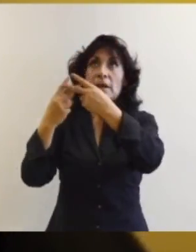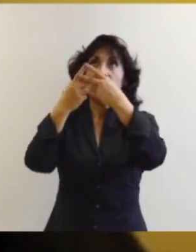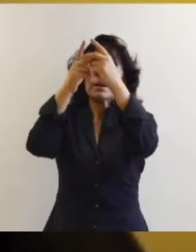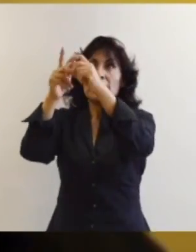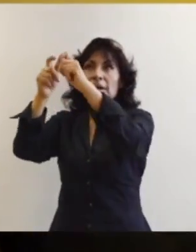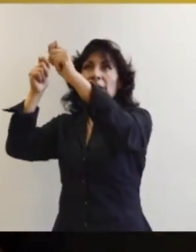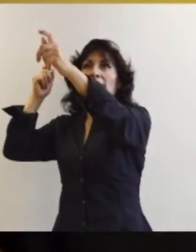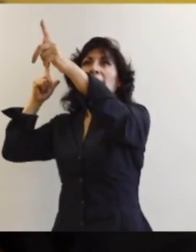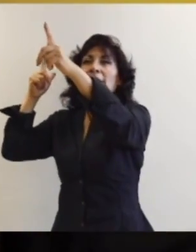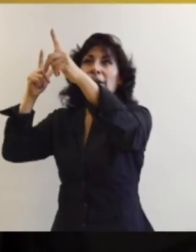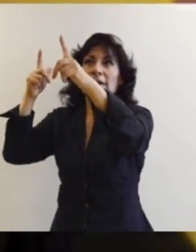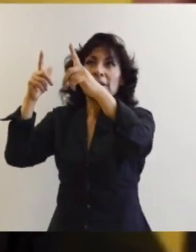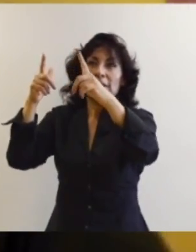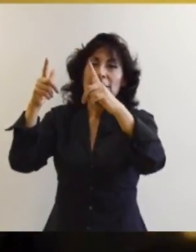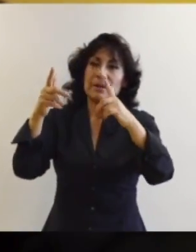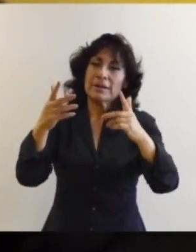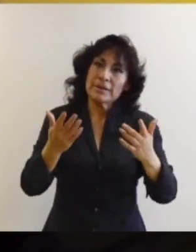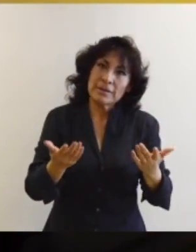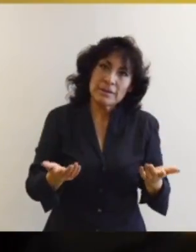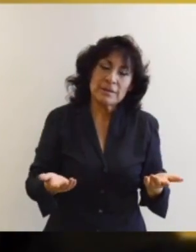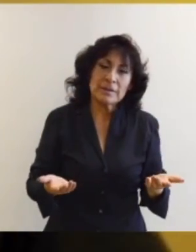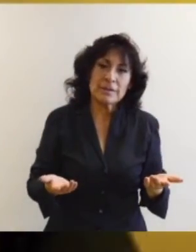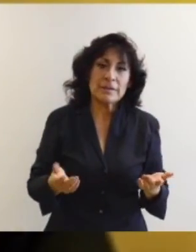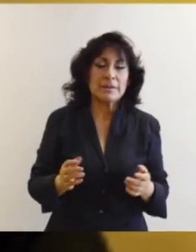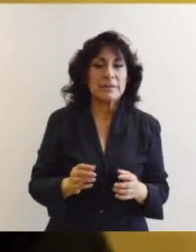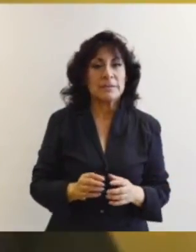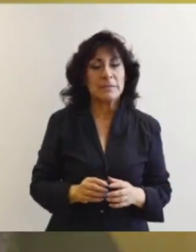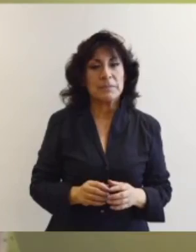Iluicamina, el flechador de estrellas.